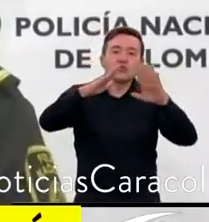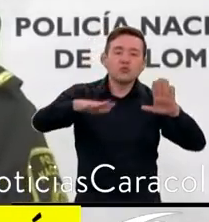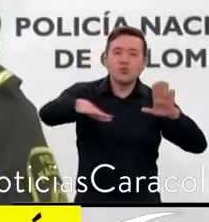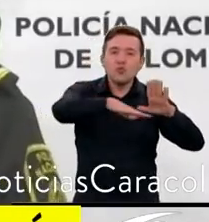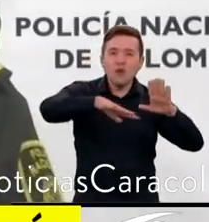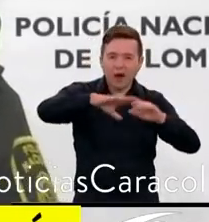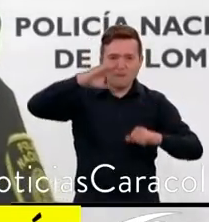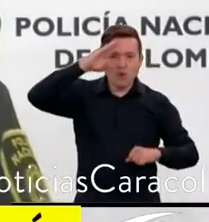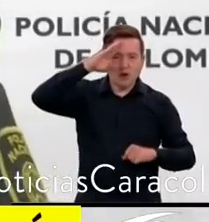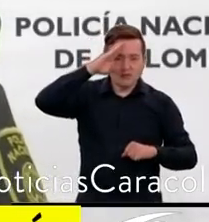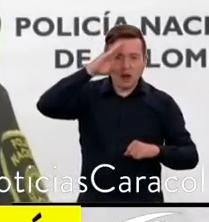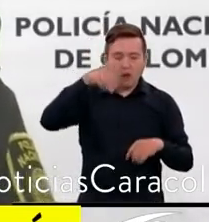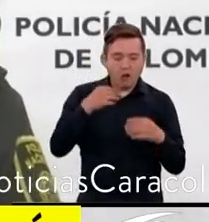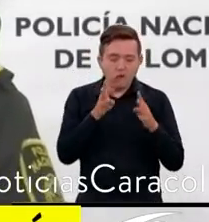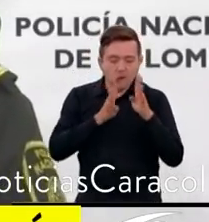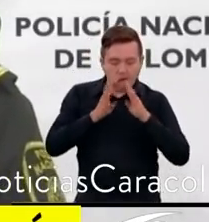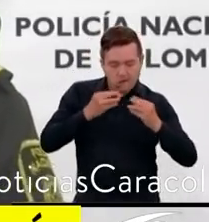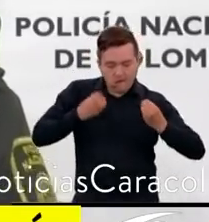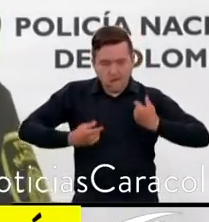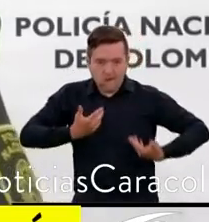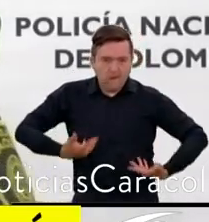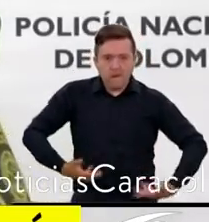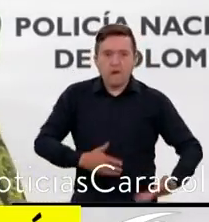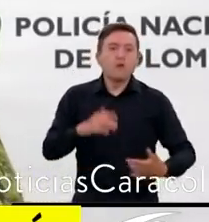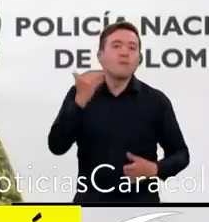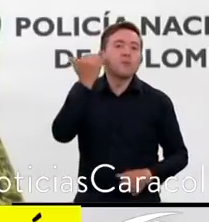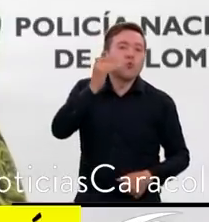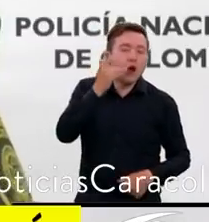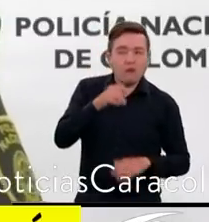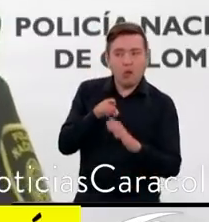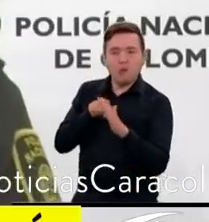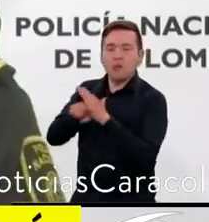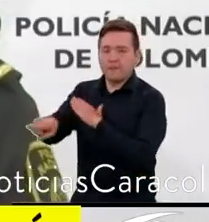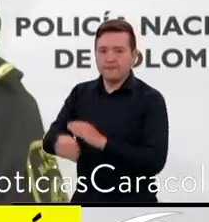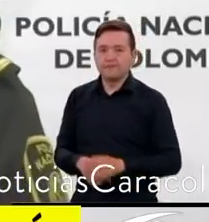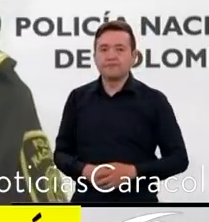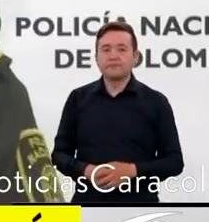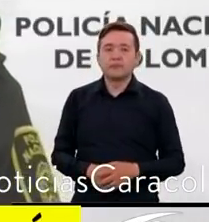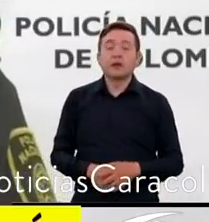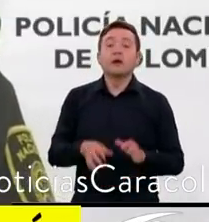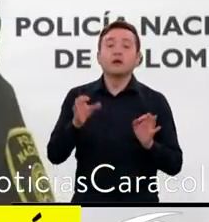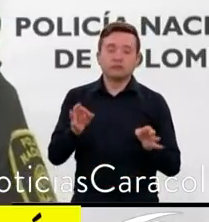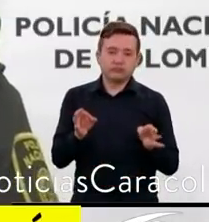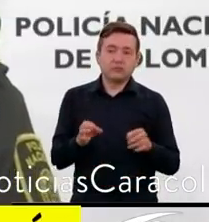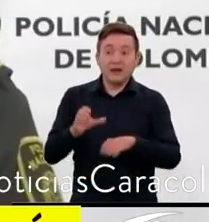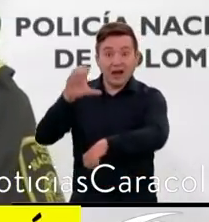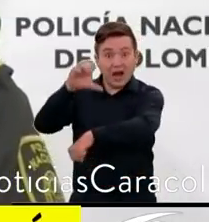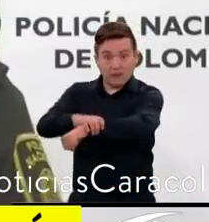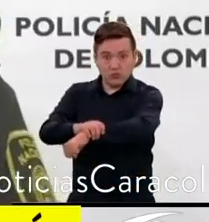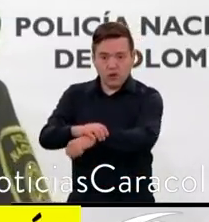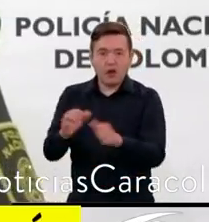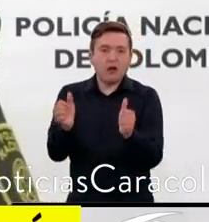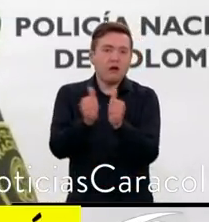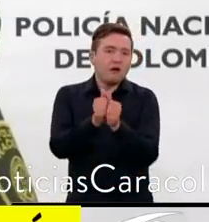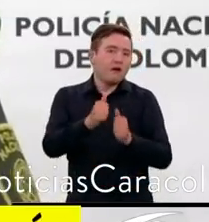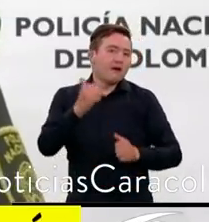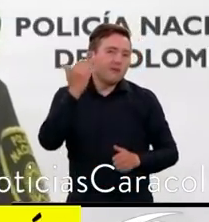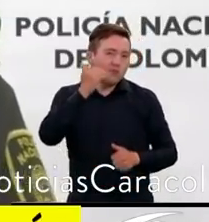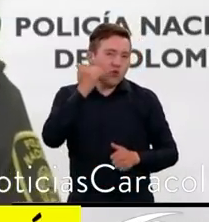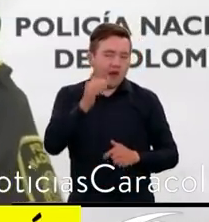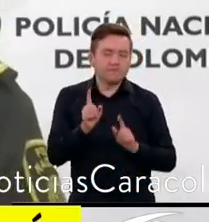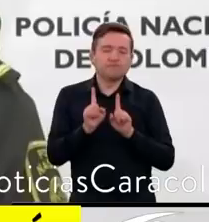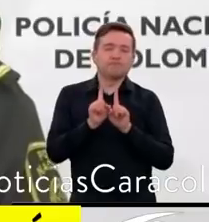Has de anotar que en el momento de la captura se encontraba con una femenina y que estaban haciendo